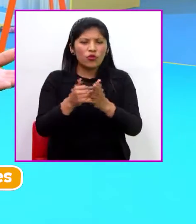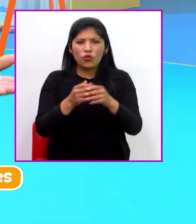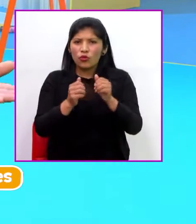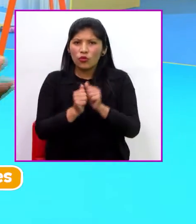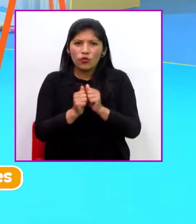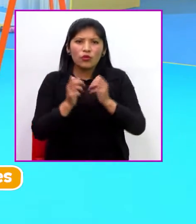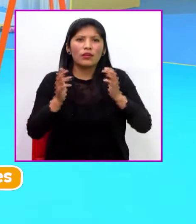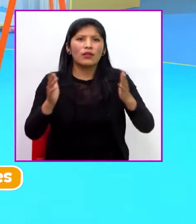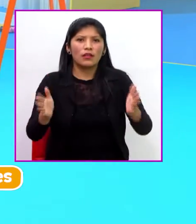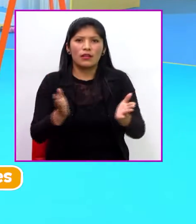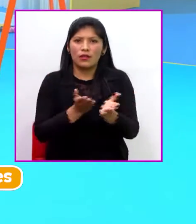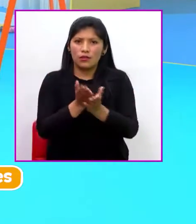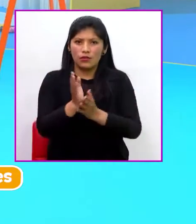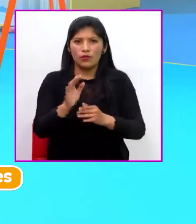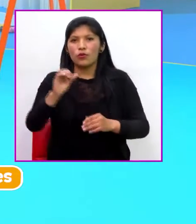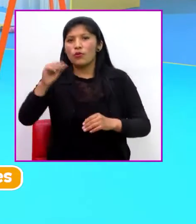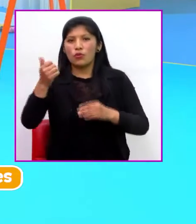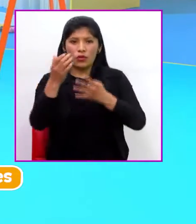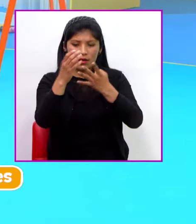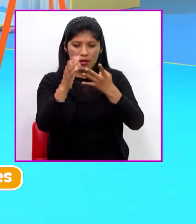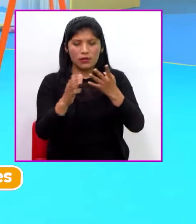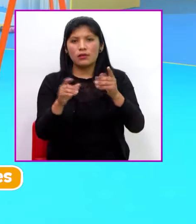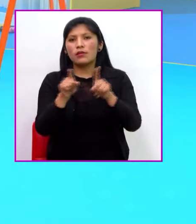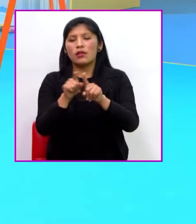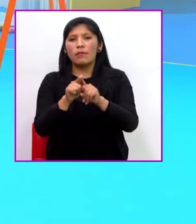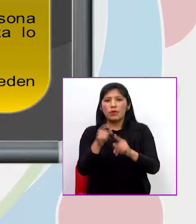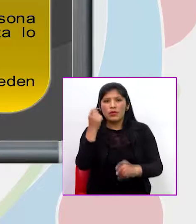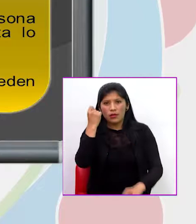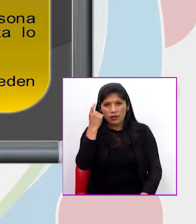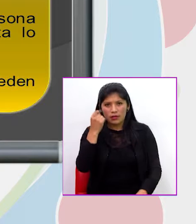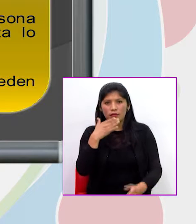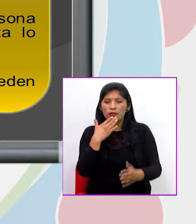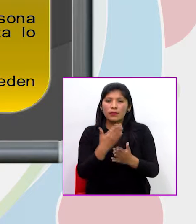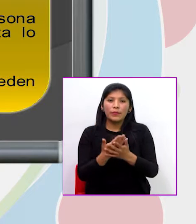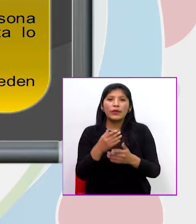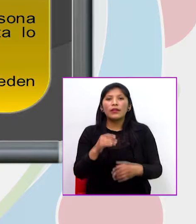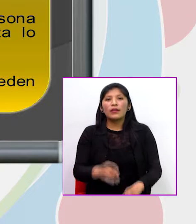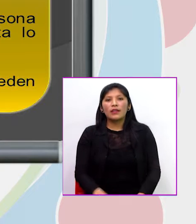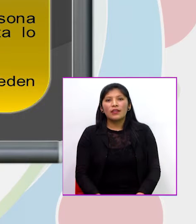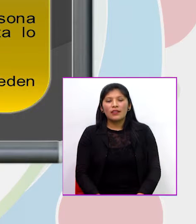generales. Bien, otra característica que hay que tomar en cuenta, que son